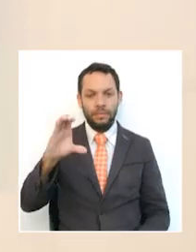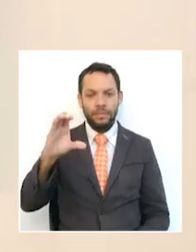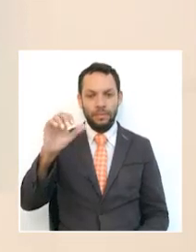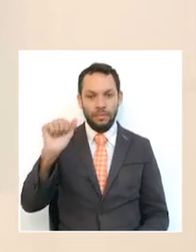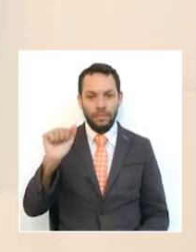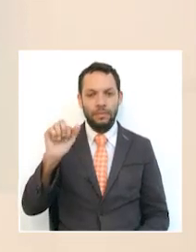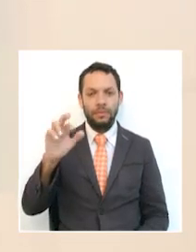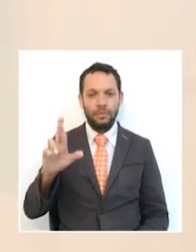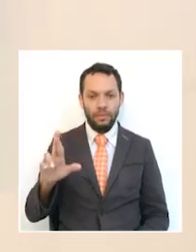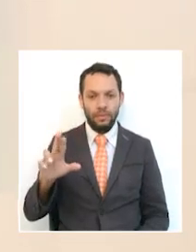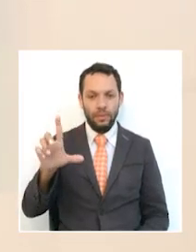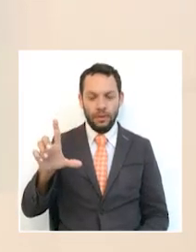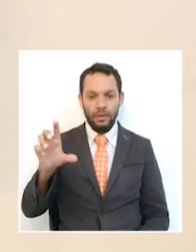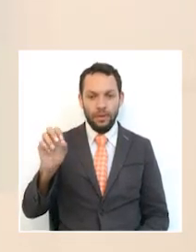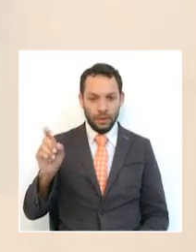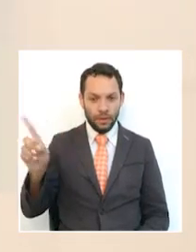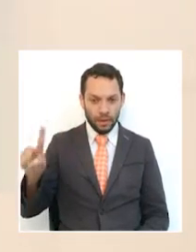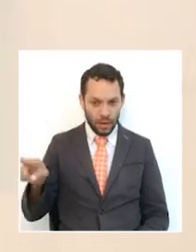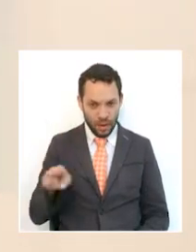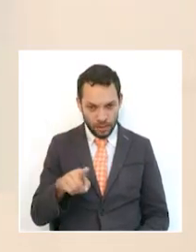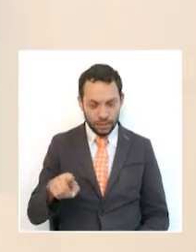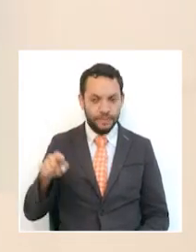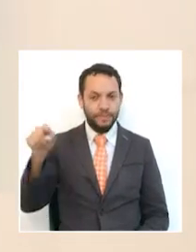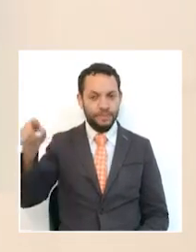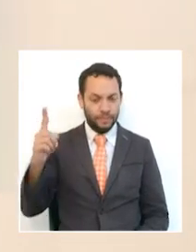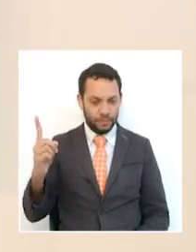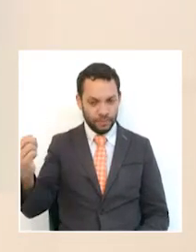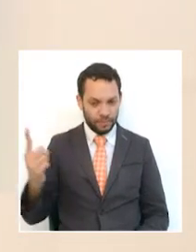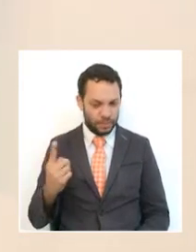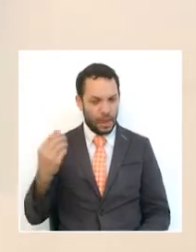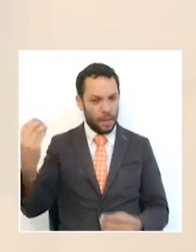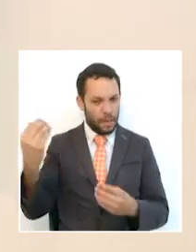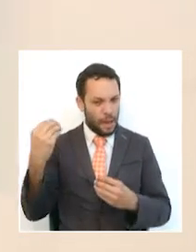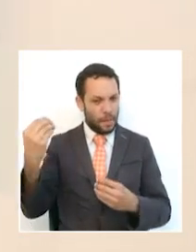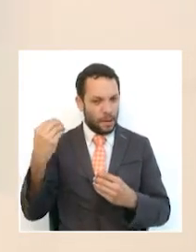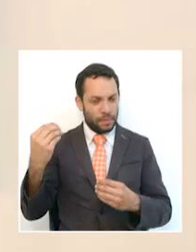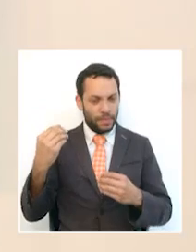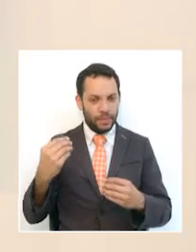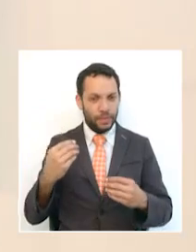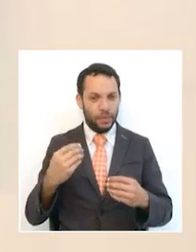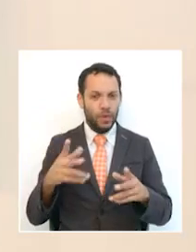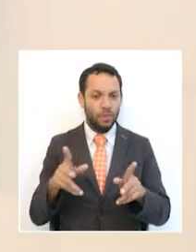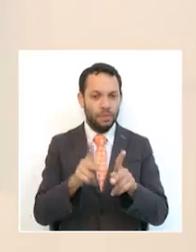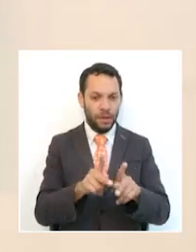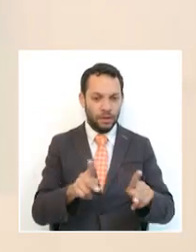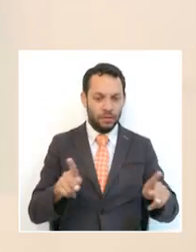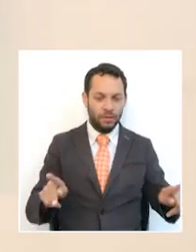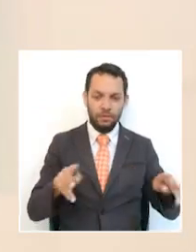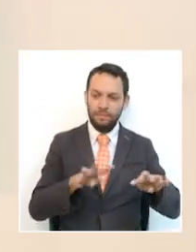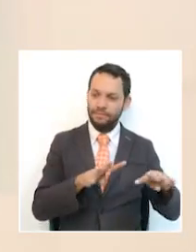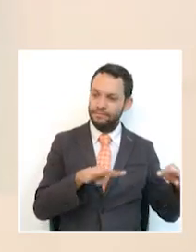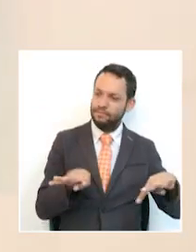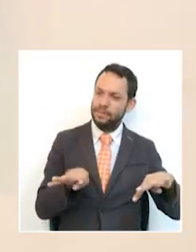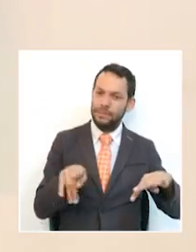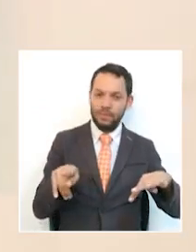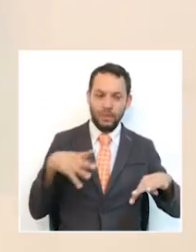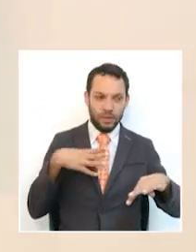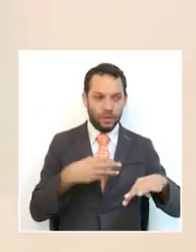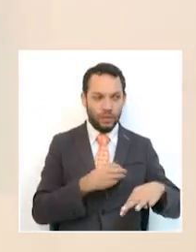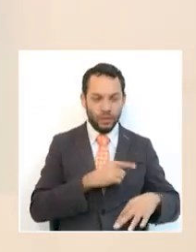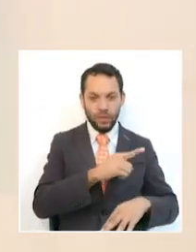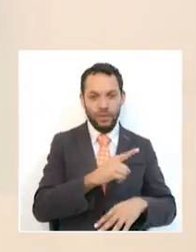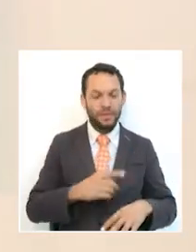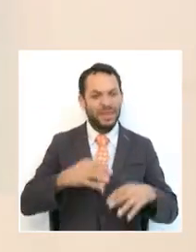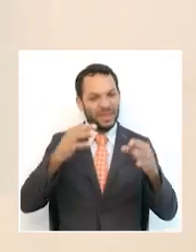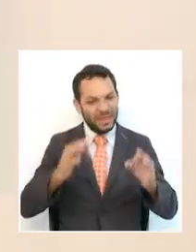proceso en este gran equipo de trabajo y cuando todas las personas estaban acostadas de costumbre llevamos animales